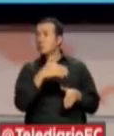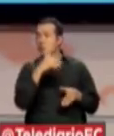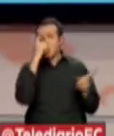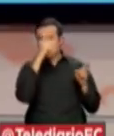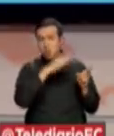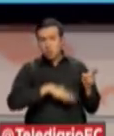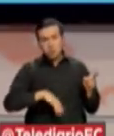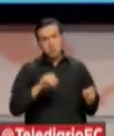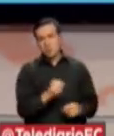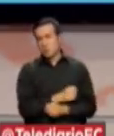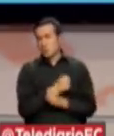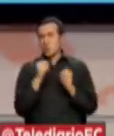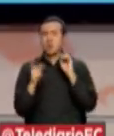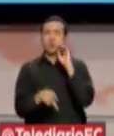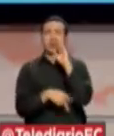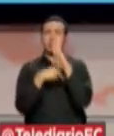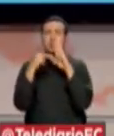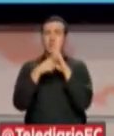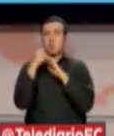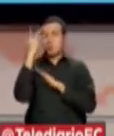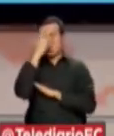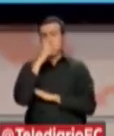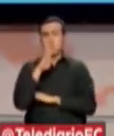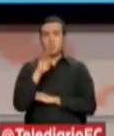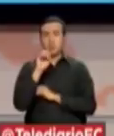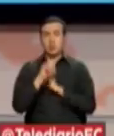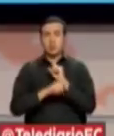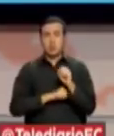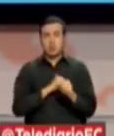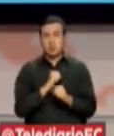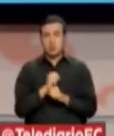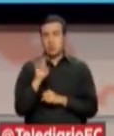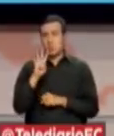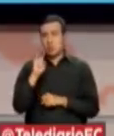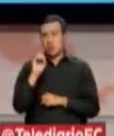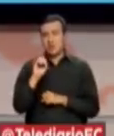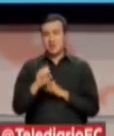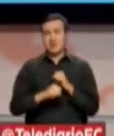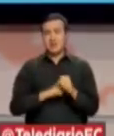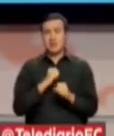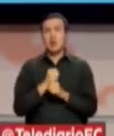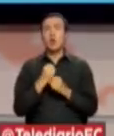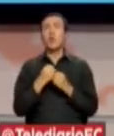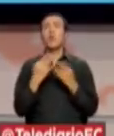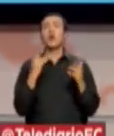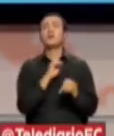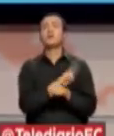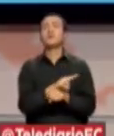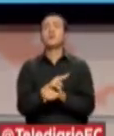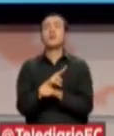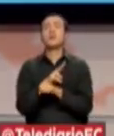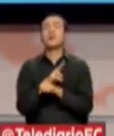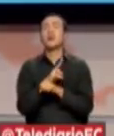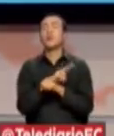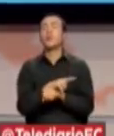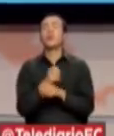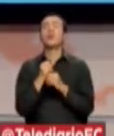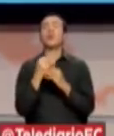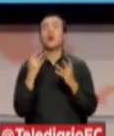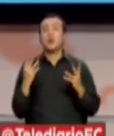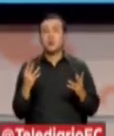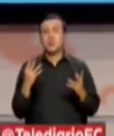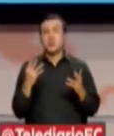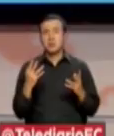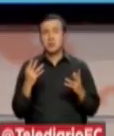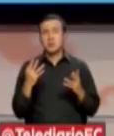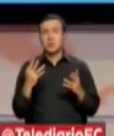gobiernen la refinería de esmeraldas 40 años eduardo cuanto superintendentes ha tenido la refinería de esmeraldas se